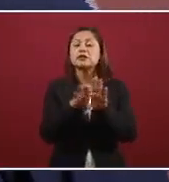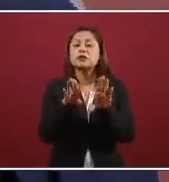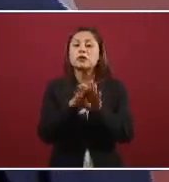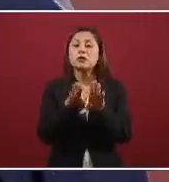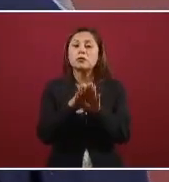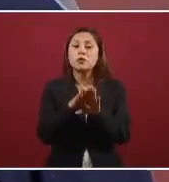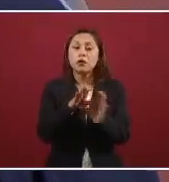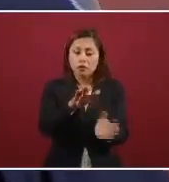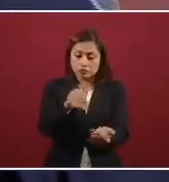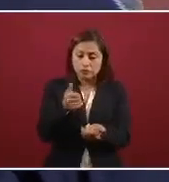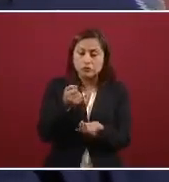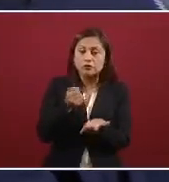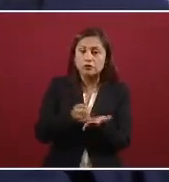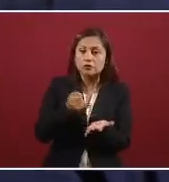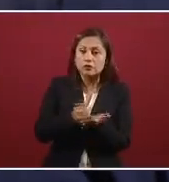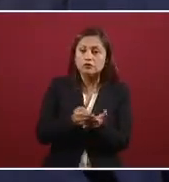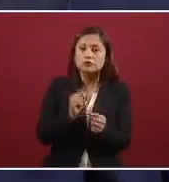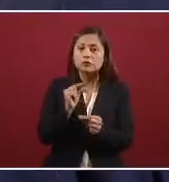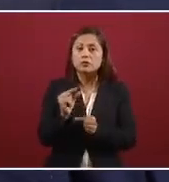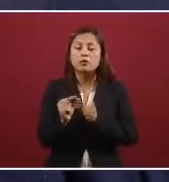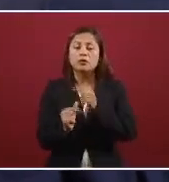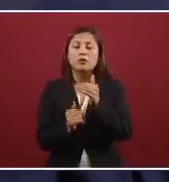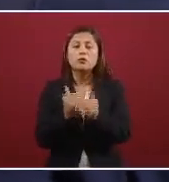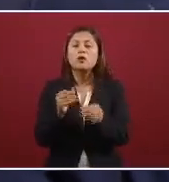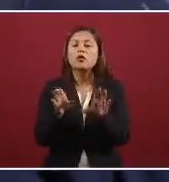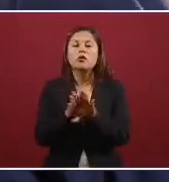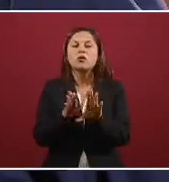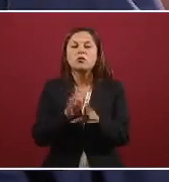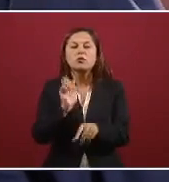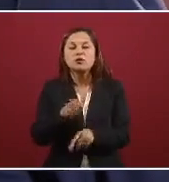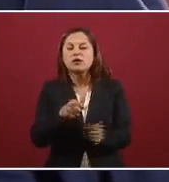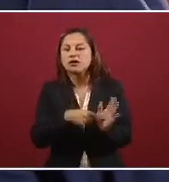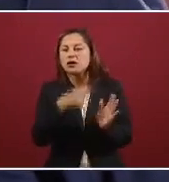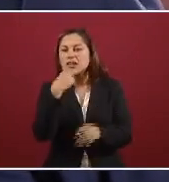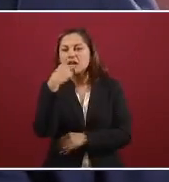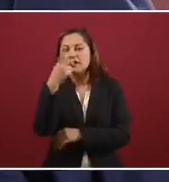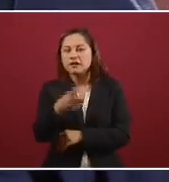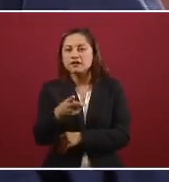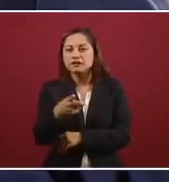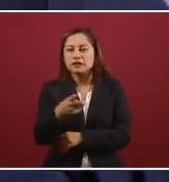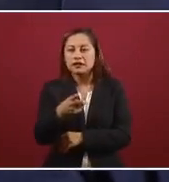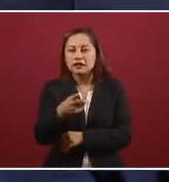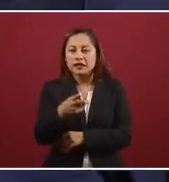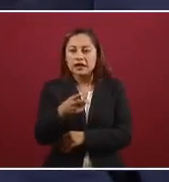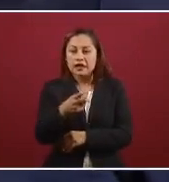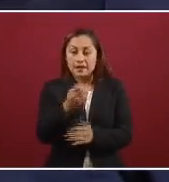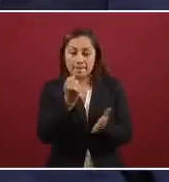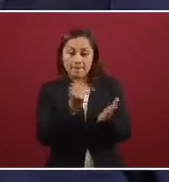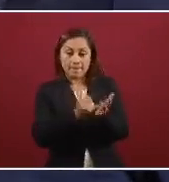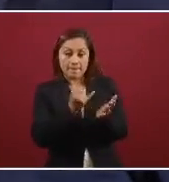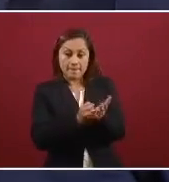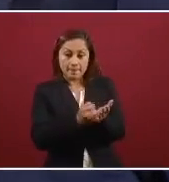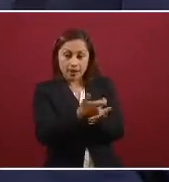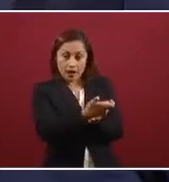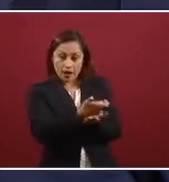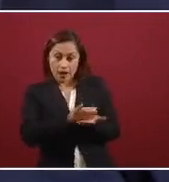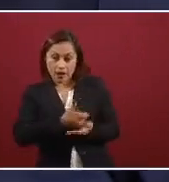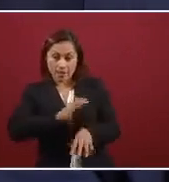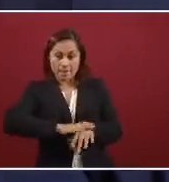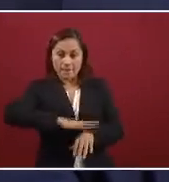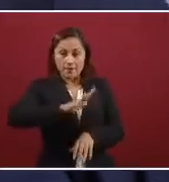significa esto? Que tiene que pagar más, que tiene que contribuir más el que